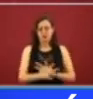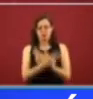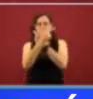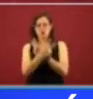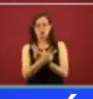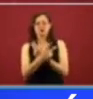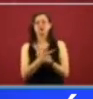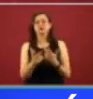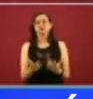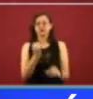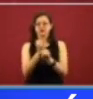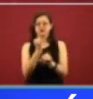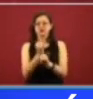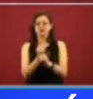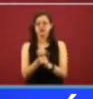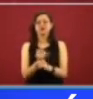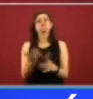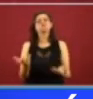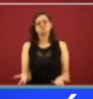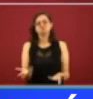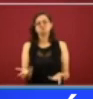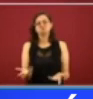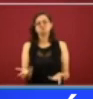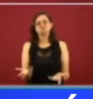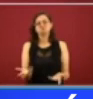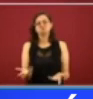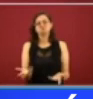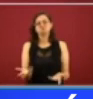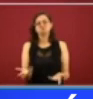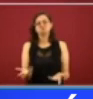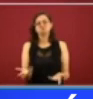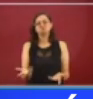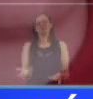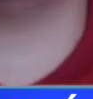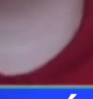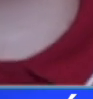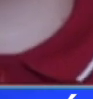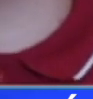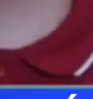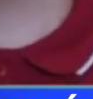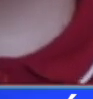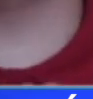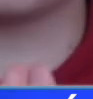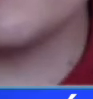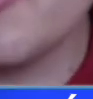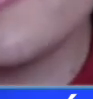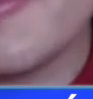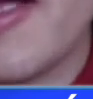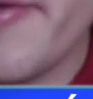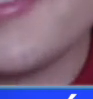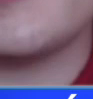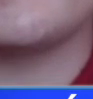vía, que qué bueno que se hizo además, porque eso fue algo que... Y es que sí, como lo dijo el secretario Marcelo Ebrard, pues es cierto, estas